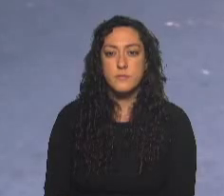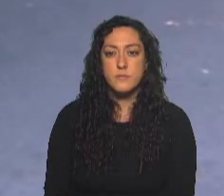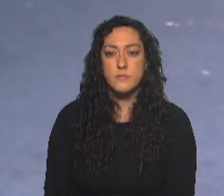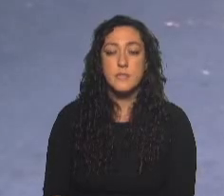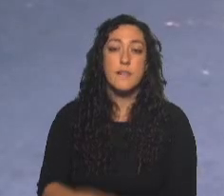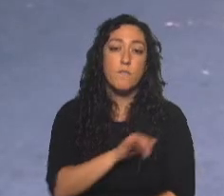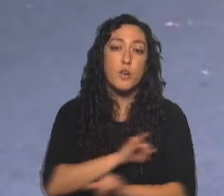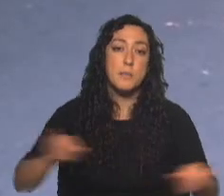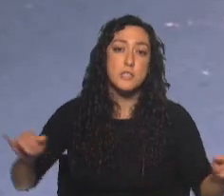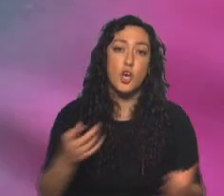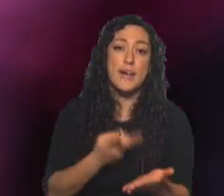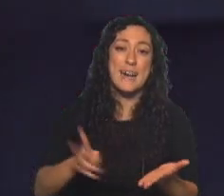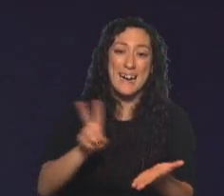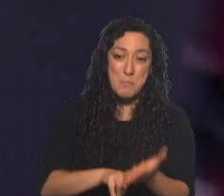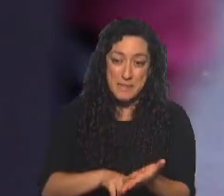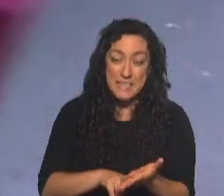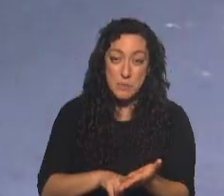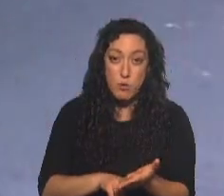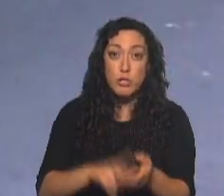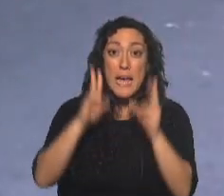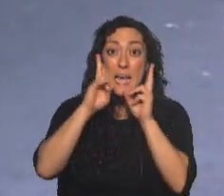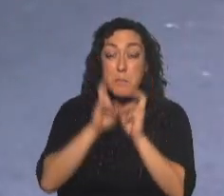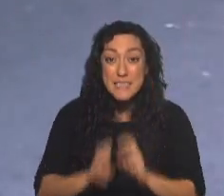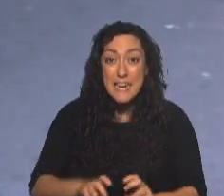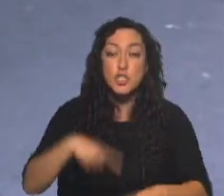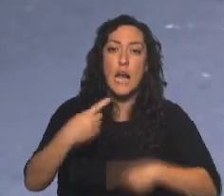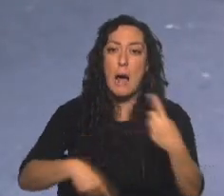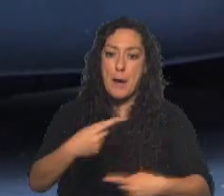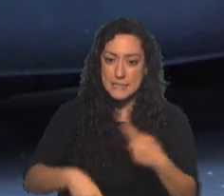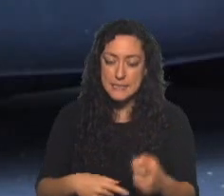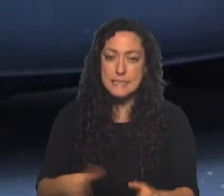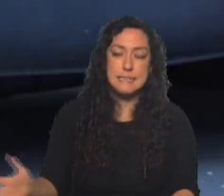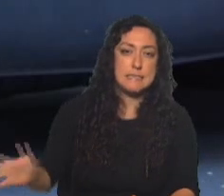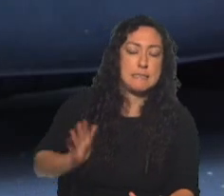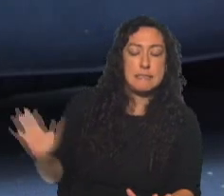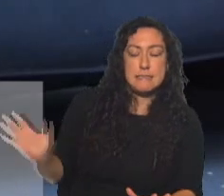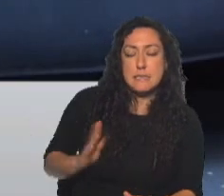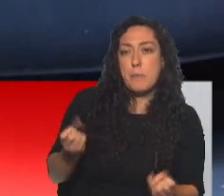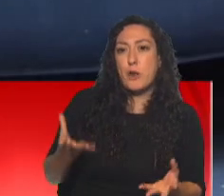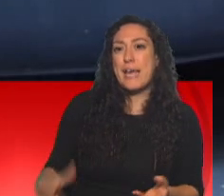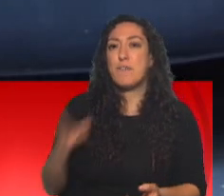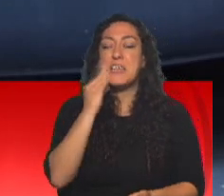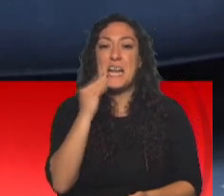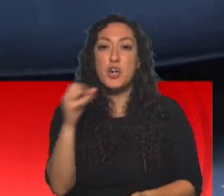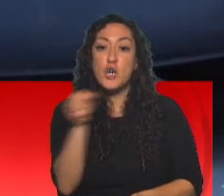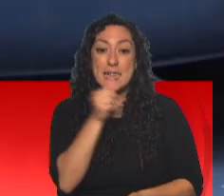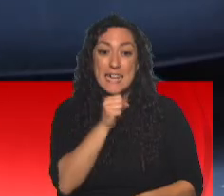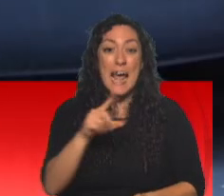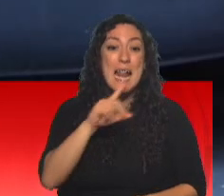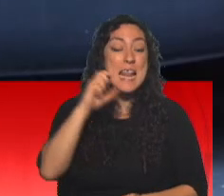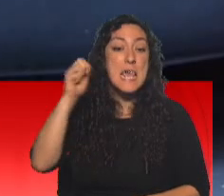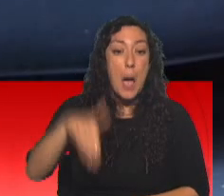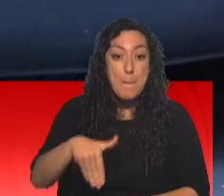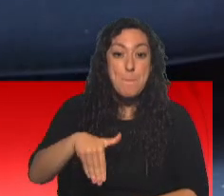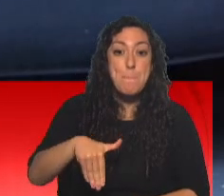Repetimos la información, avanza la investigación en medio de la conmoción por la muerte del cantante británico Liam Payne en